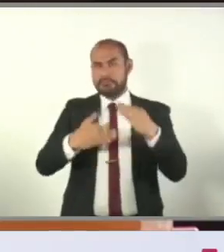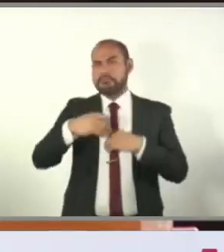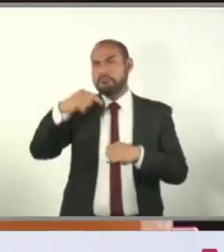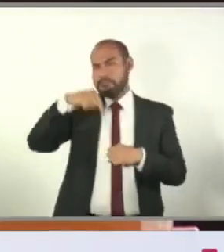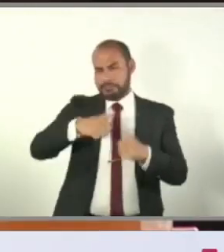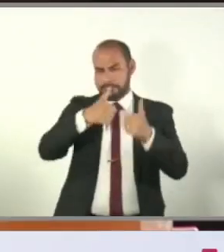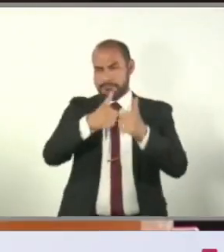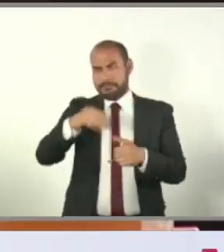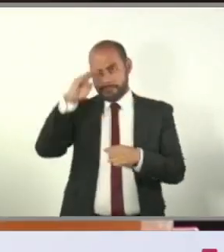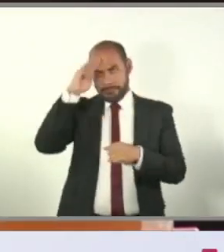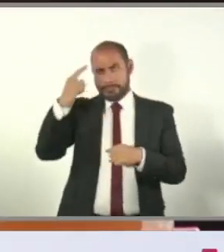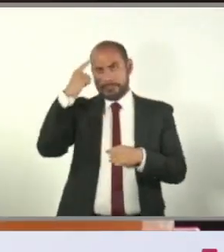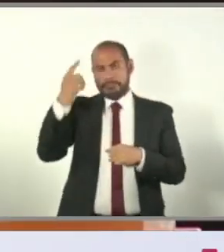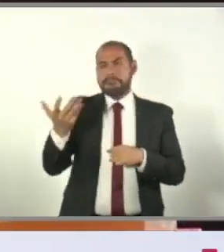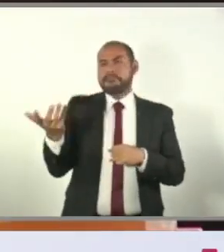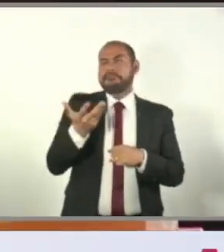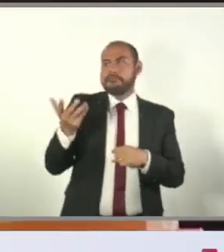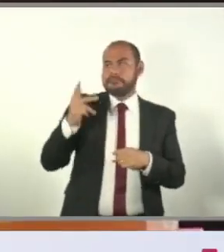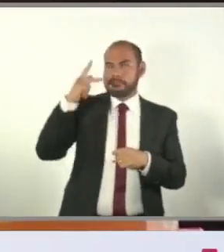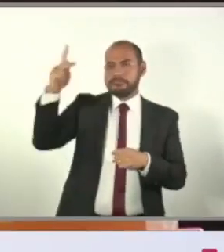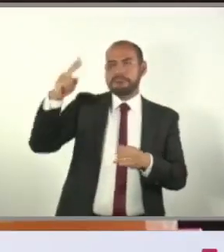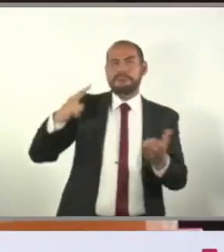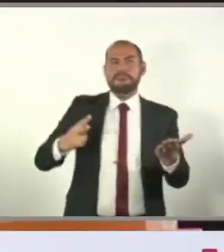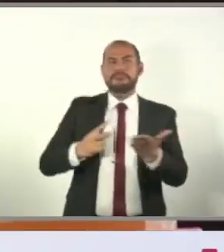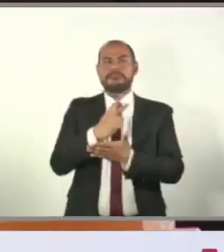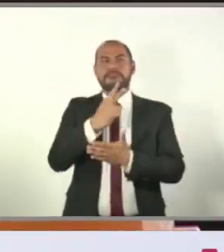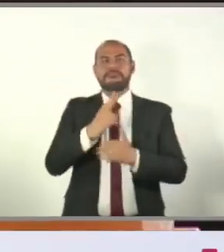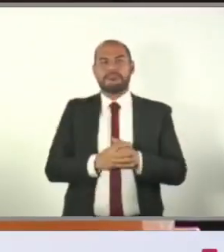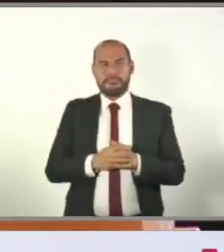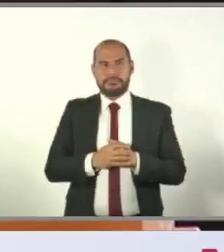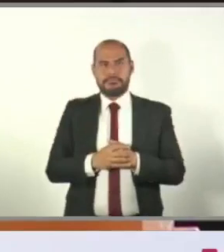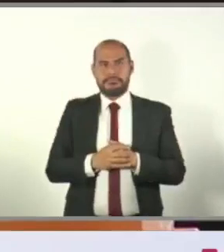estoy, Señor, para hacer tu voluntad.